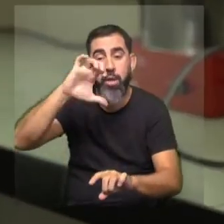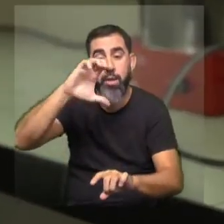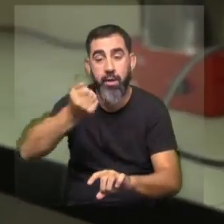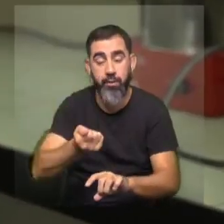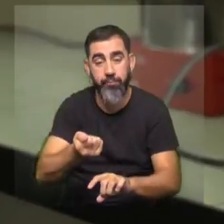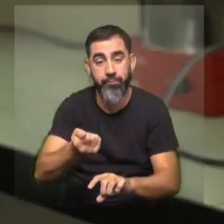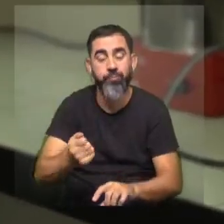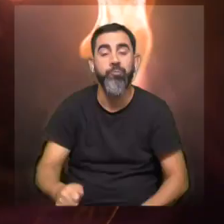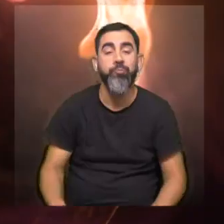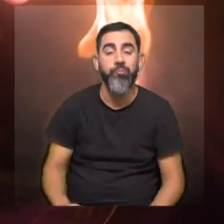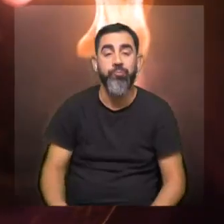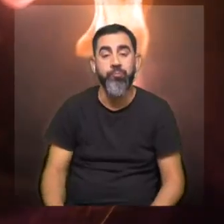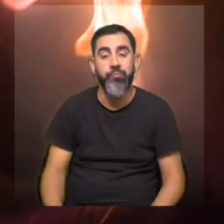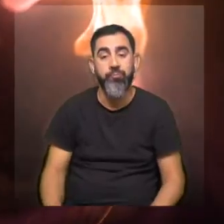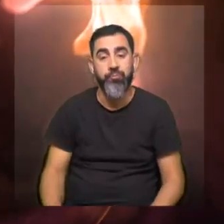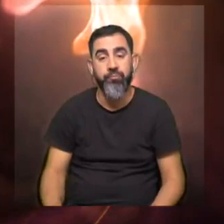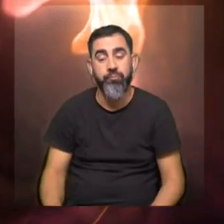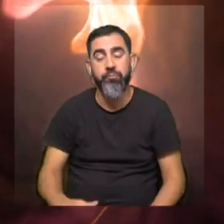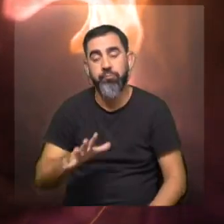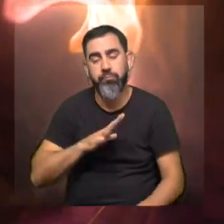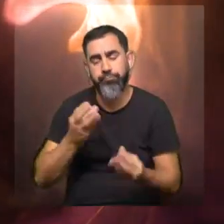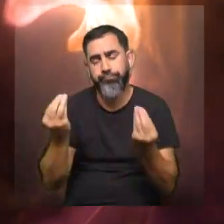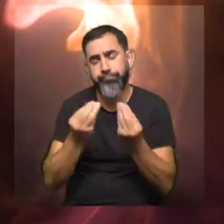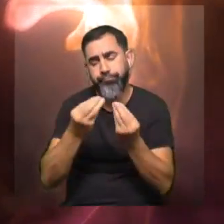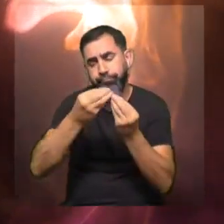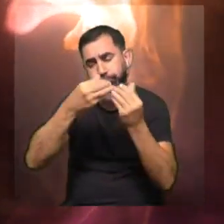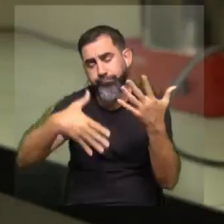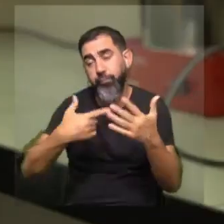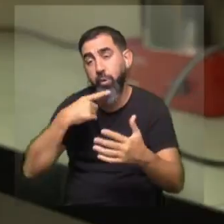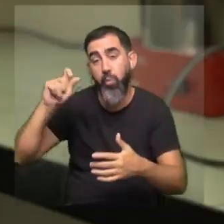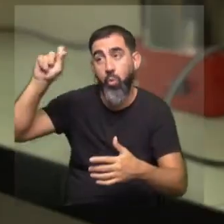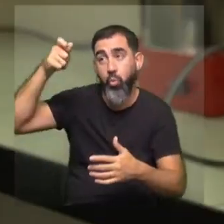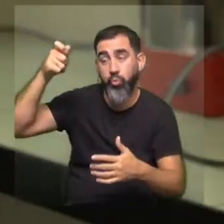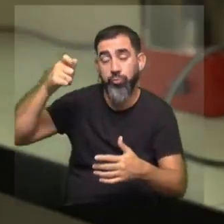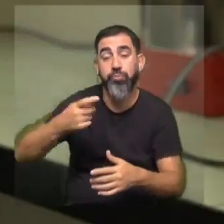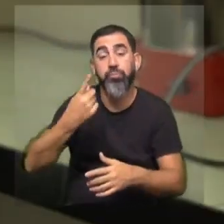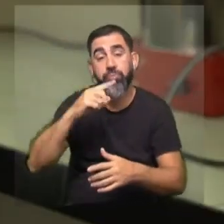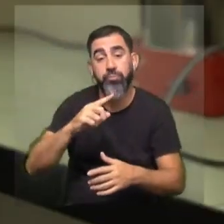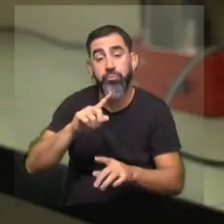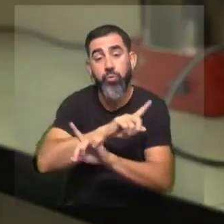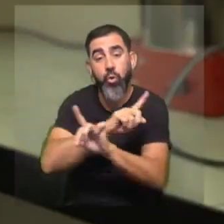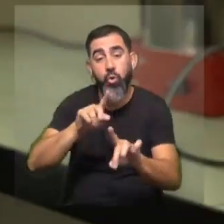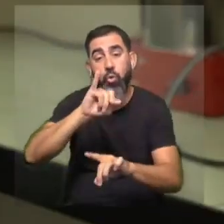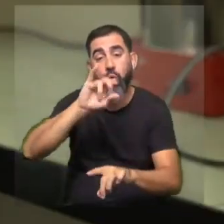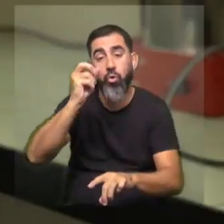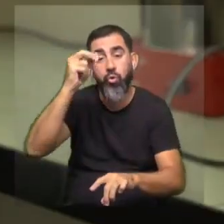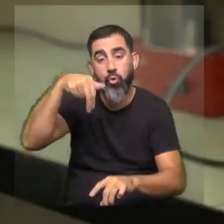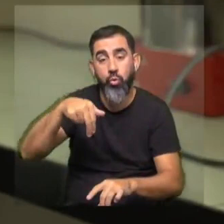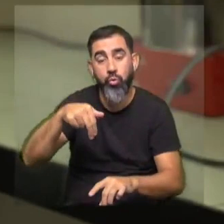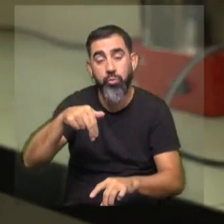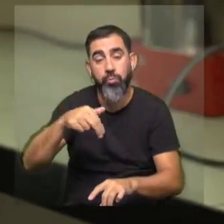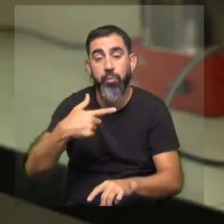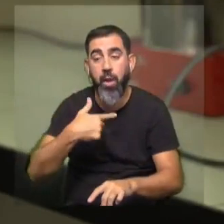tenemos una variedad enorme, para empezar la luz, pero las radiaciones no ionizantes son una